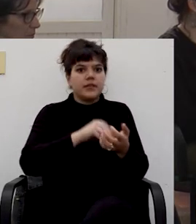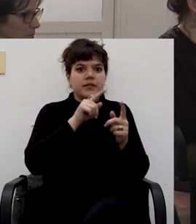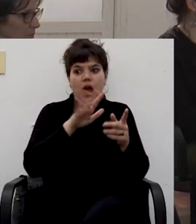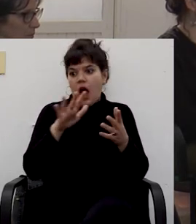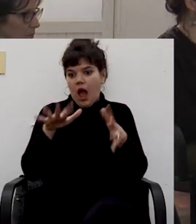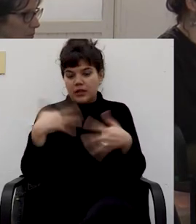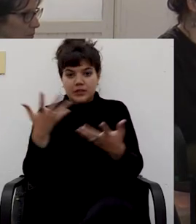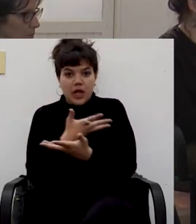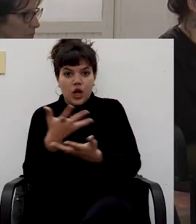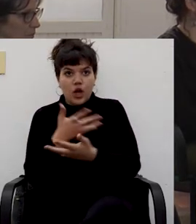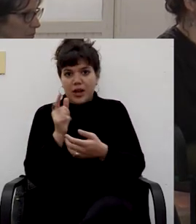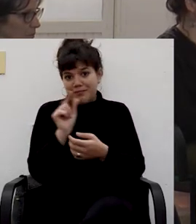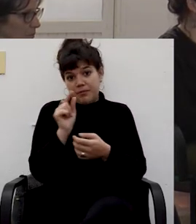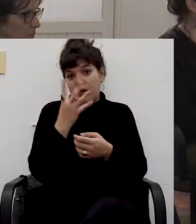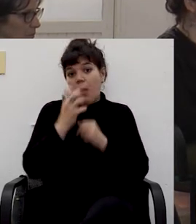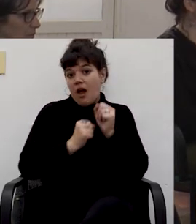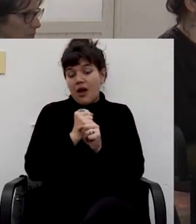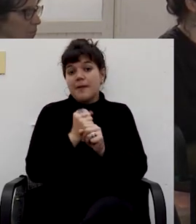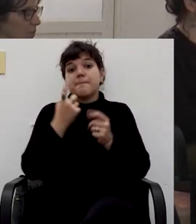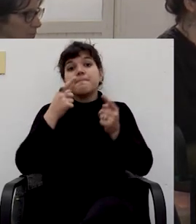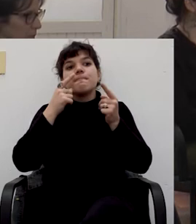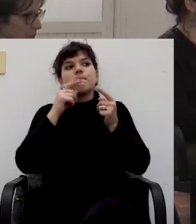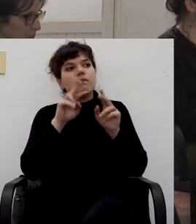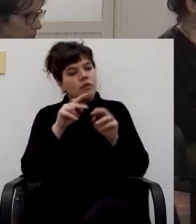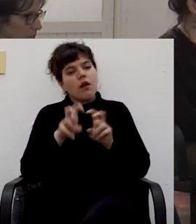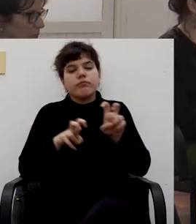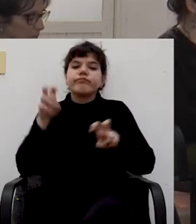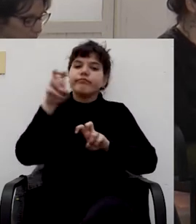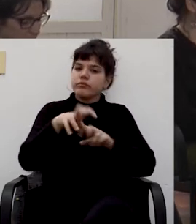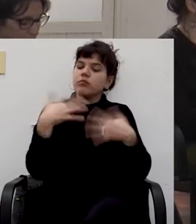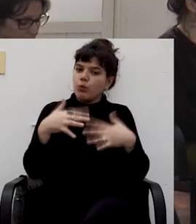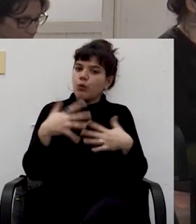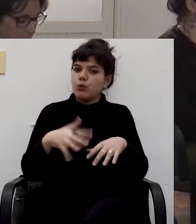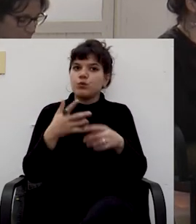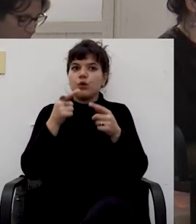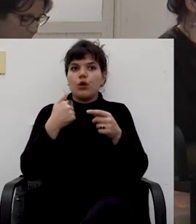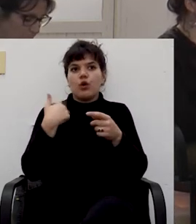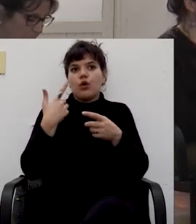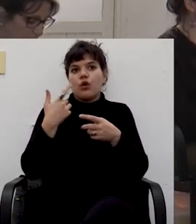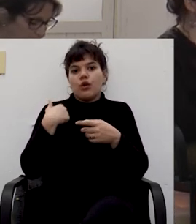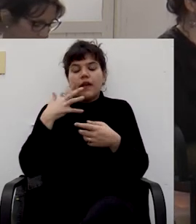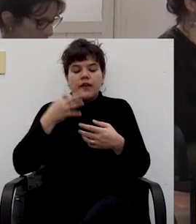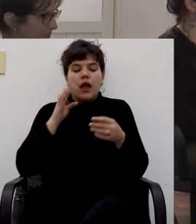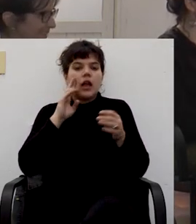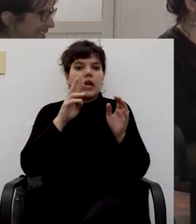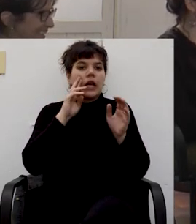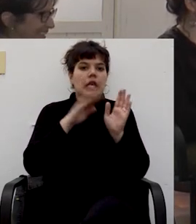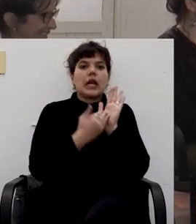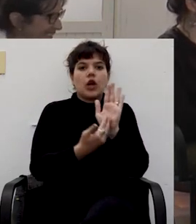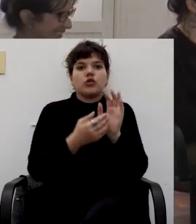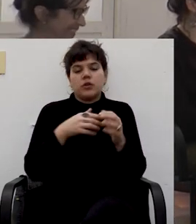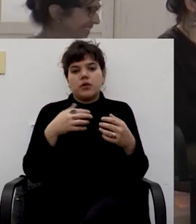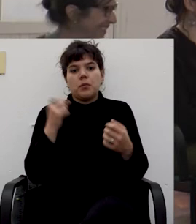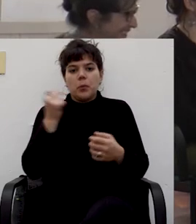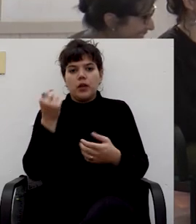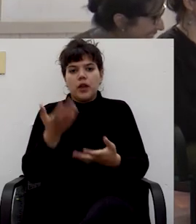el 2020, que es muy poquito tiempo, se ha avanzado muchísimo y eso nosotros lo reconocemos un montón.